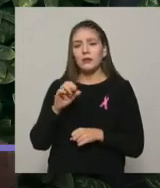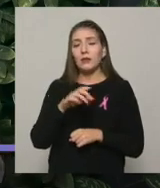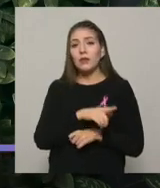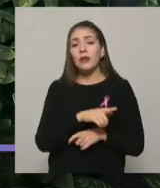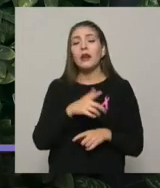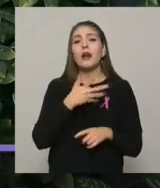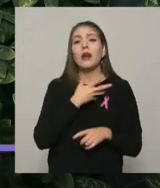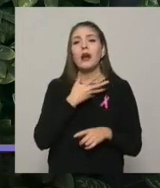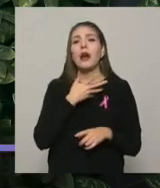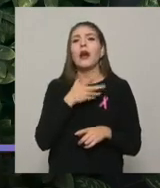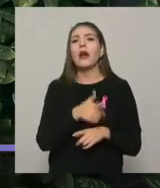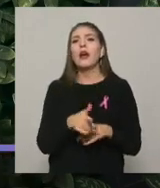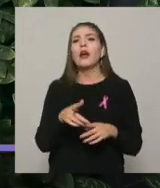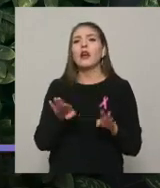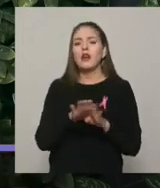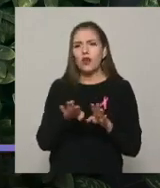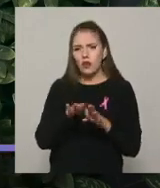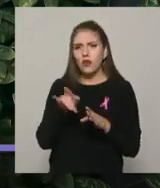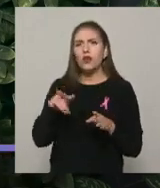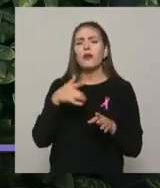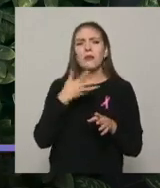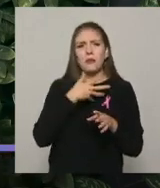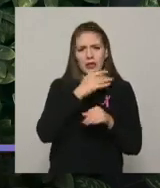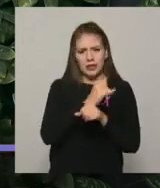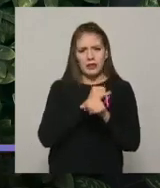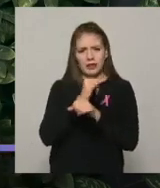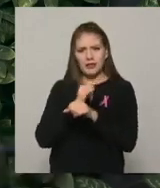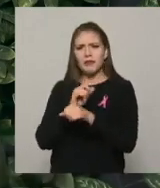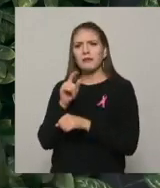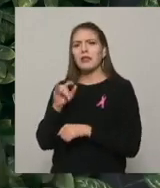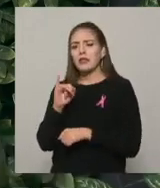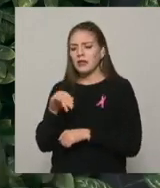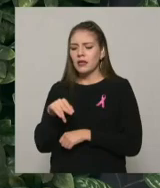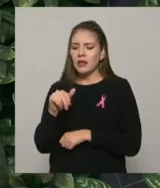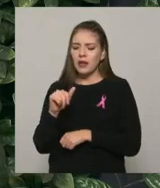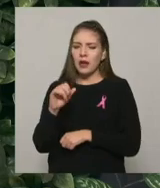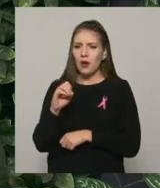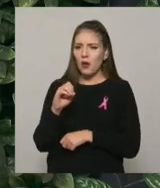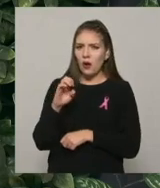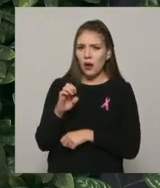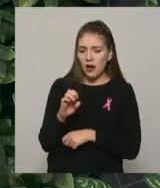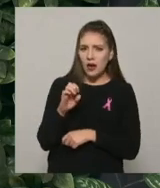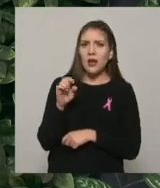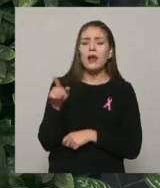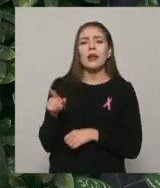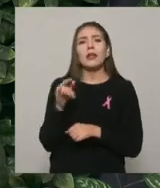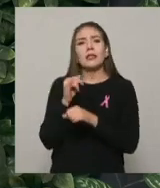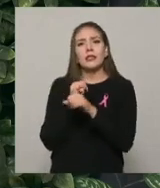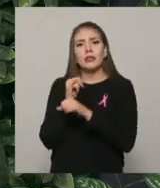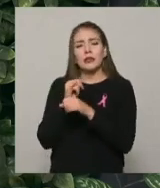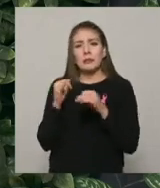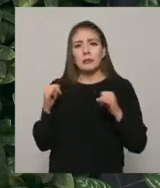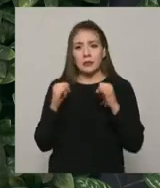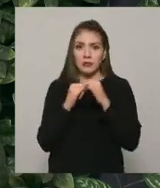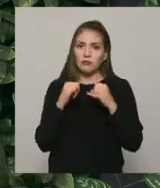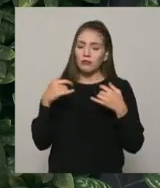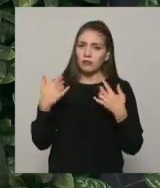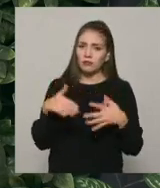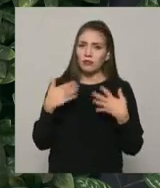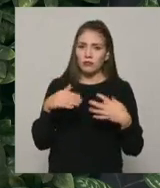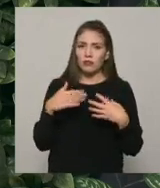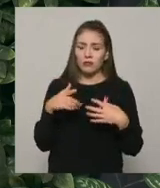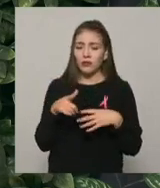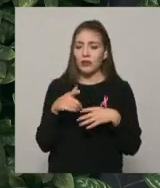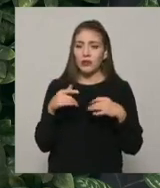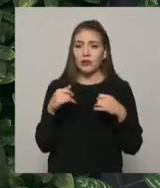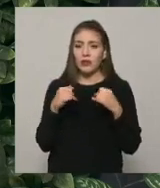a esta parte, incluso tienen investigaciones con el INAOE, que es un instituto de investigación muy importante. Pues yo